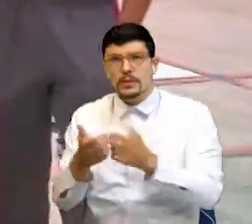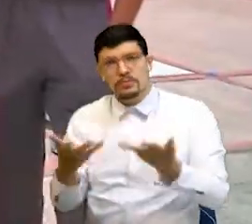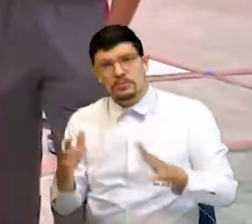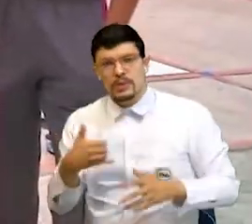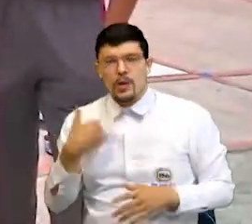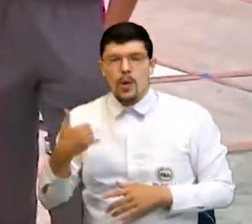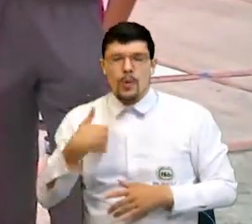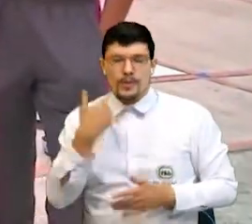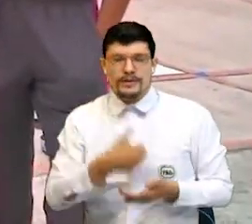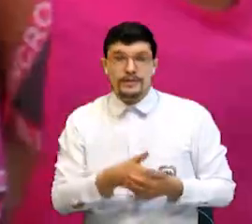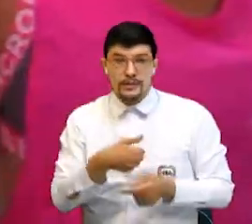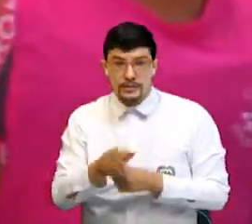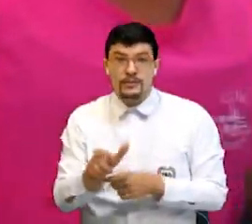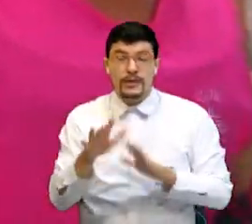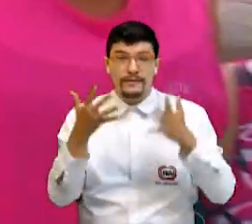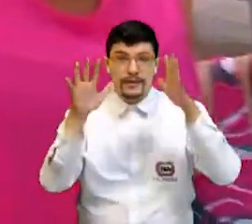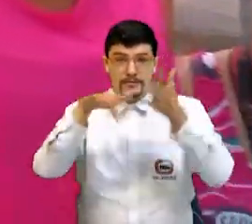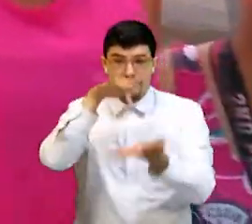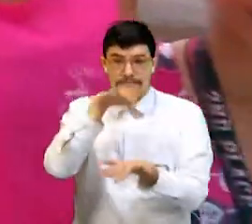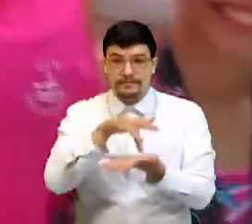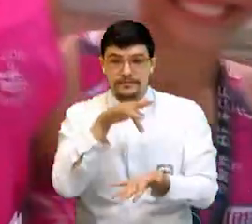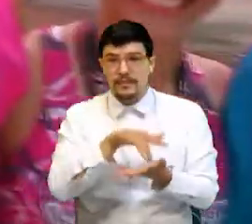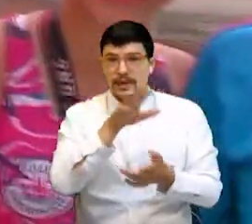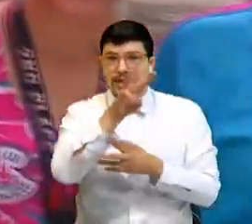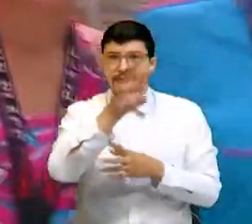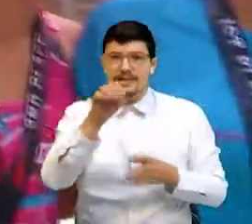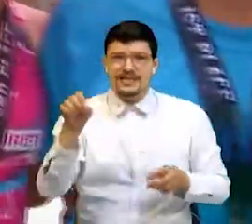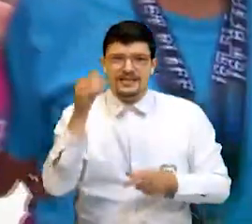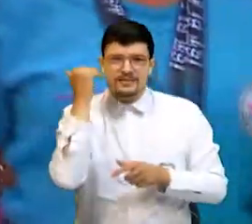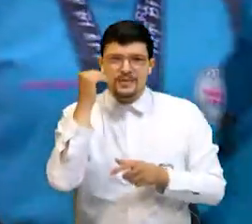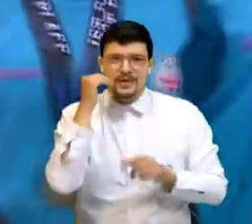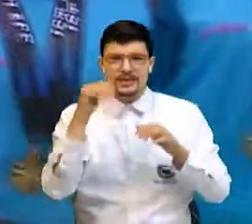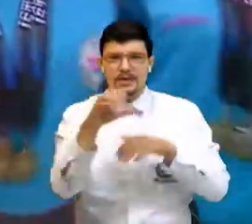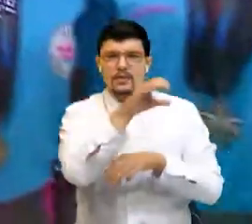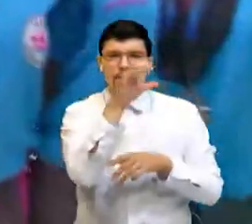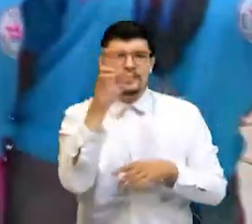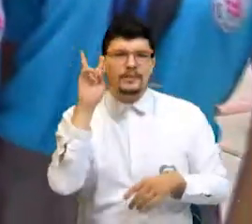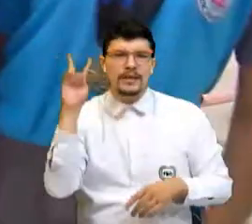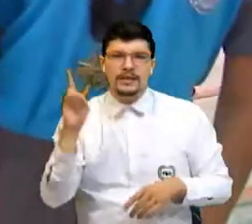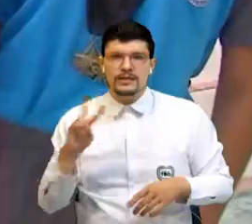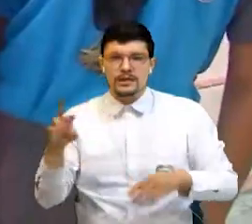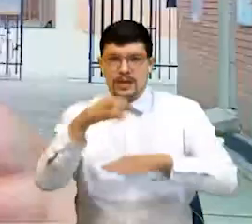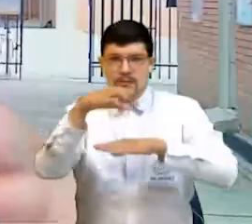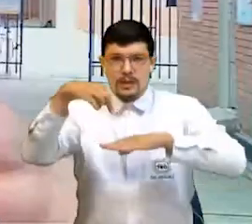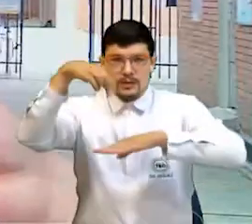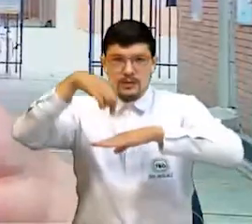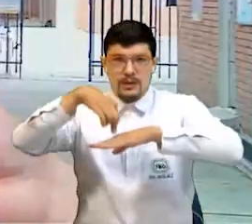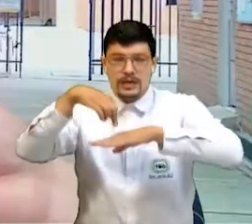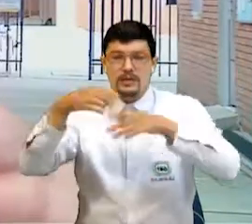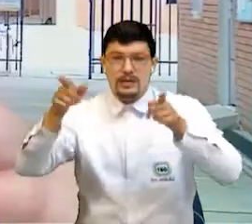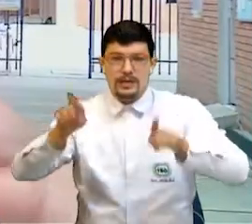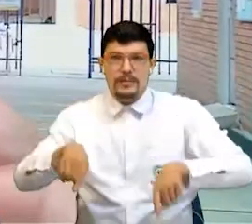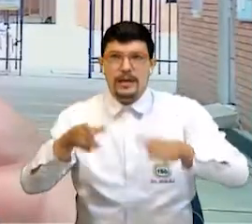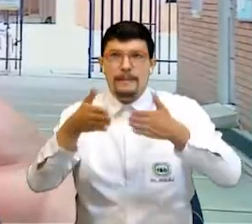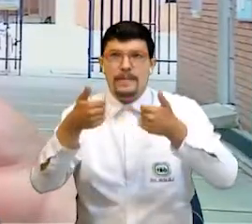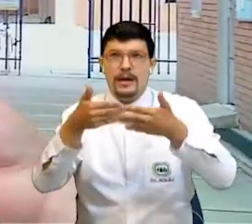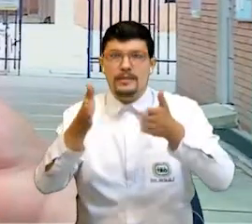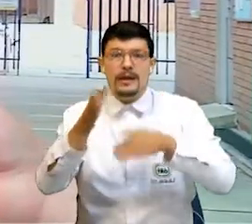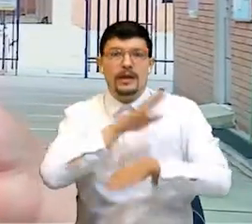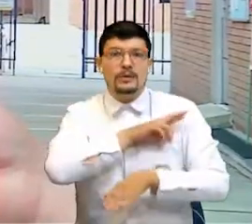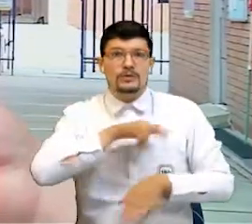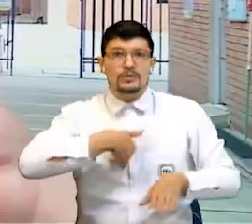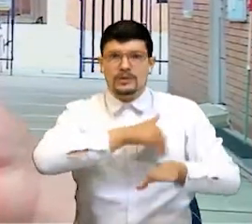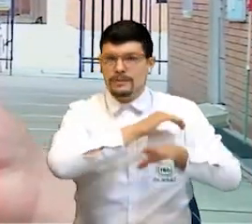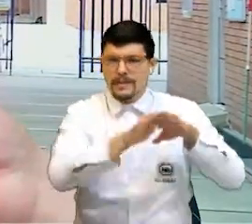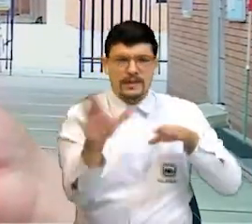juvenil en el evento participarán 300 nadadoras de colombia venezuela puerto rico y panamá están todos invitados desde el